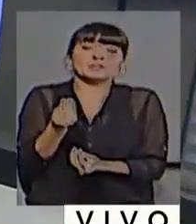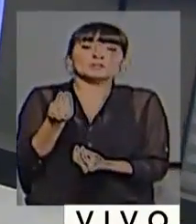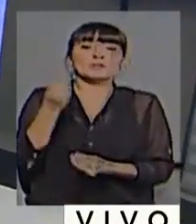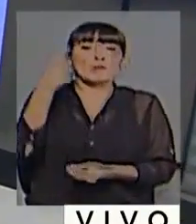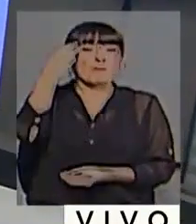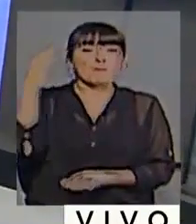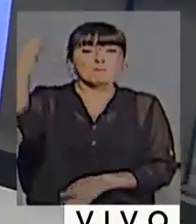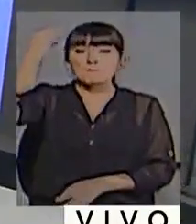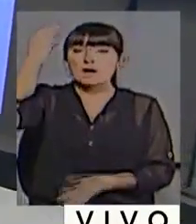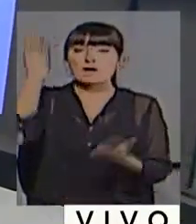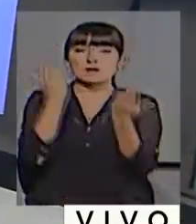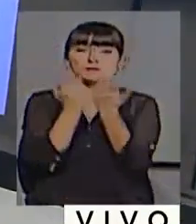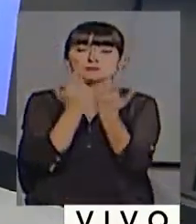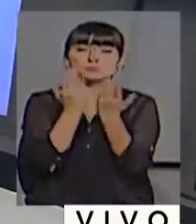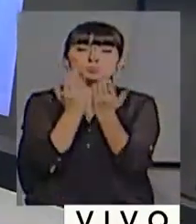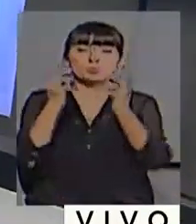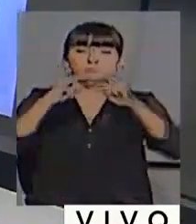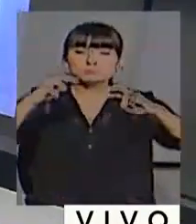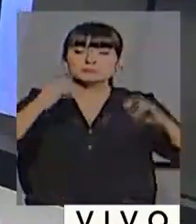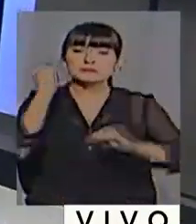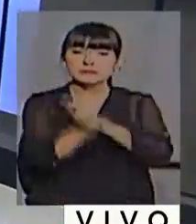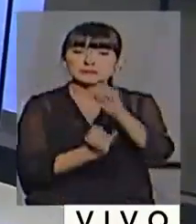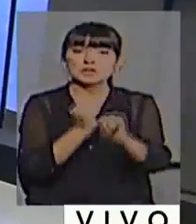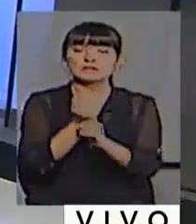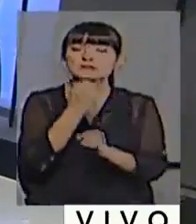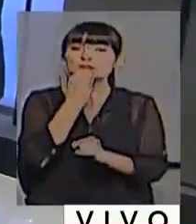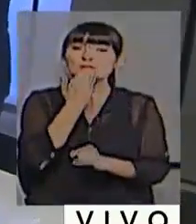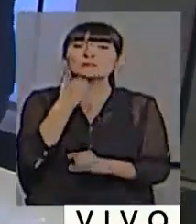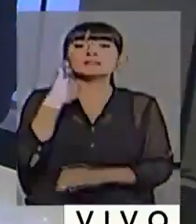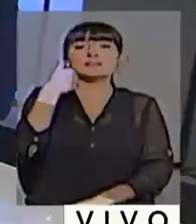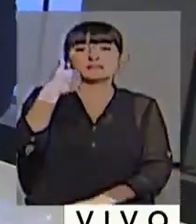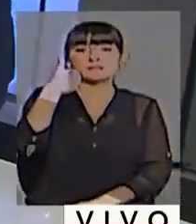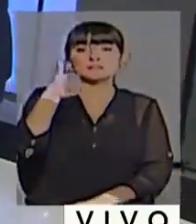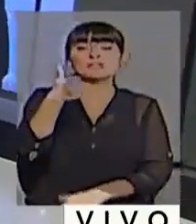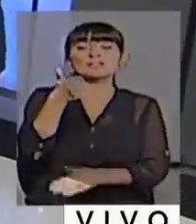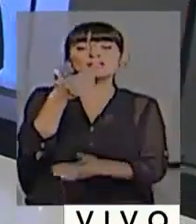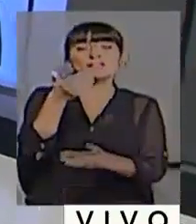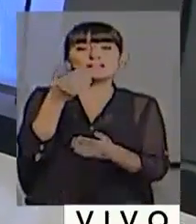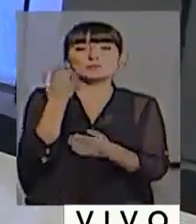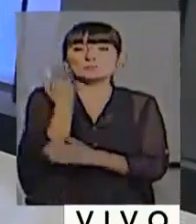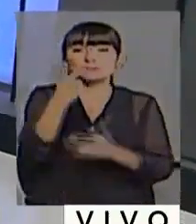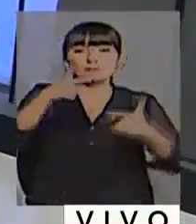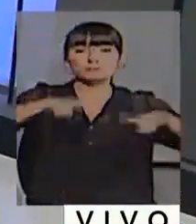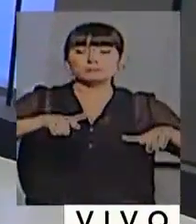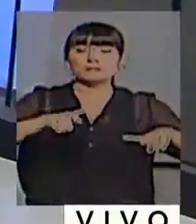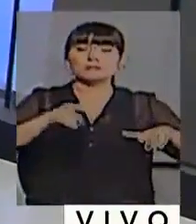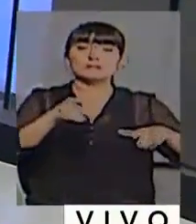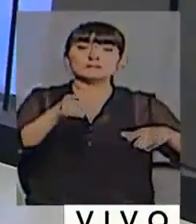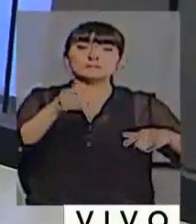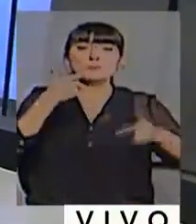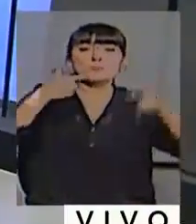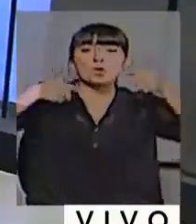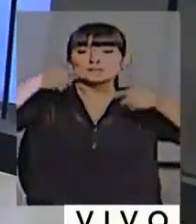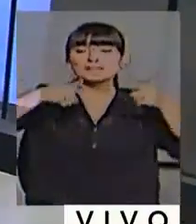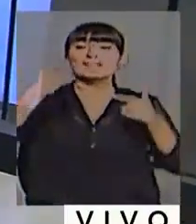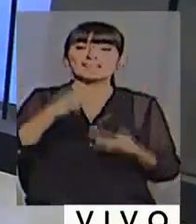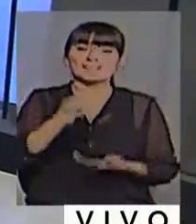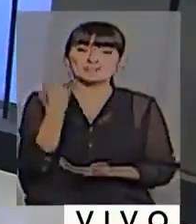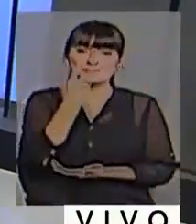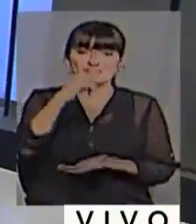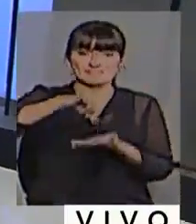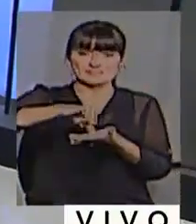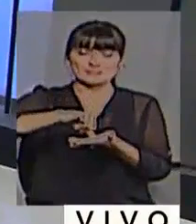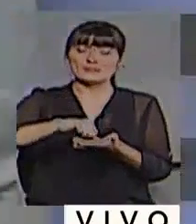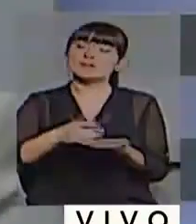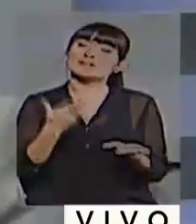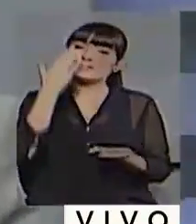en estudios internacionales y, como decíamos, ya director de la Escuela de Ciencias Políticas de nuestra casa de estudios. Hola,